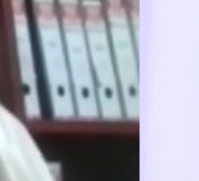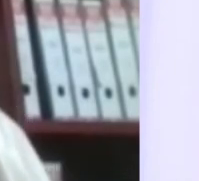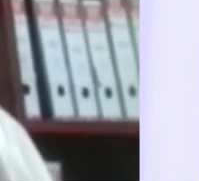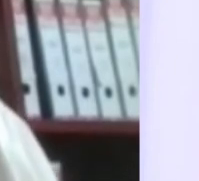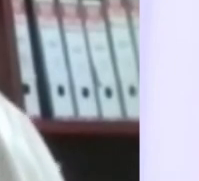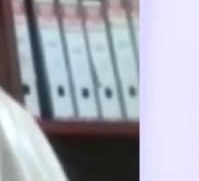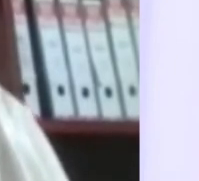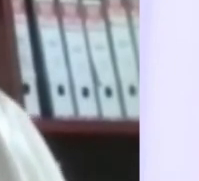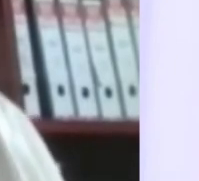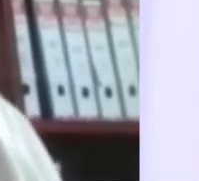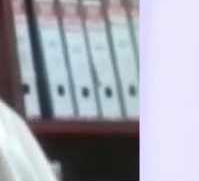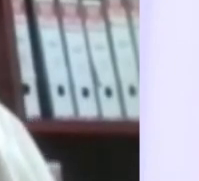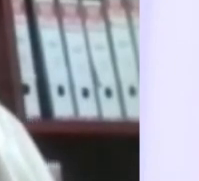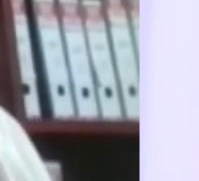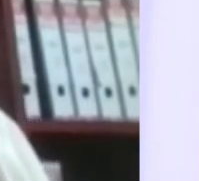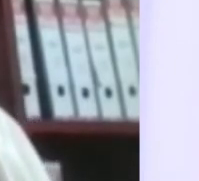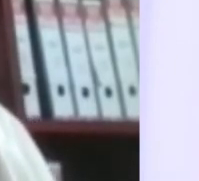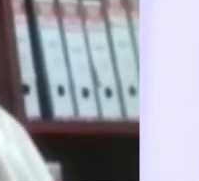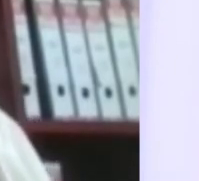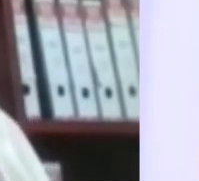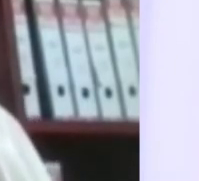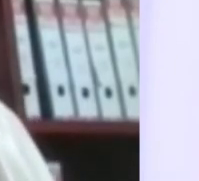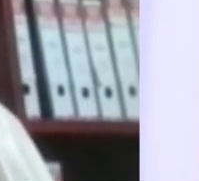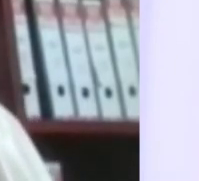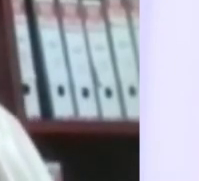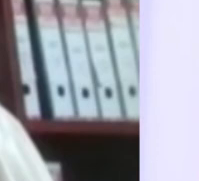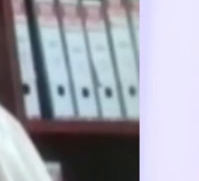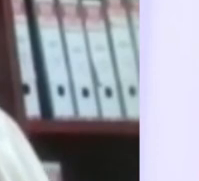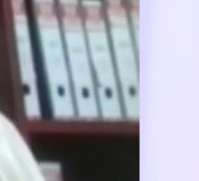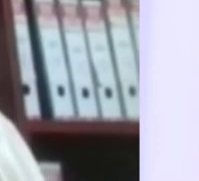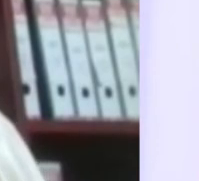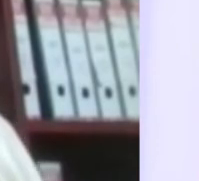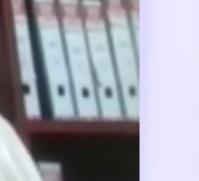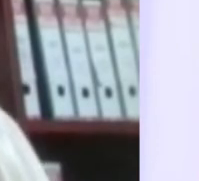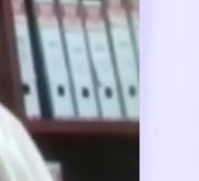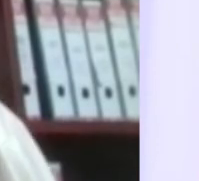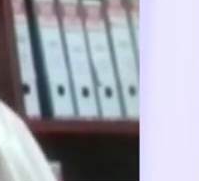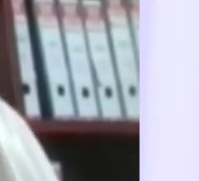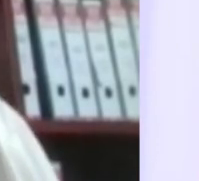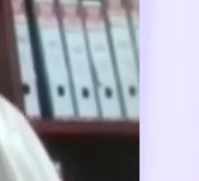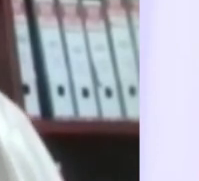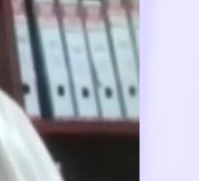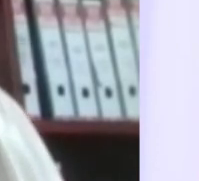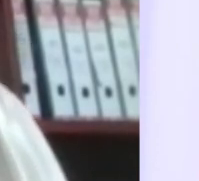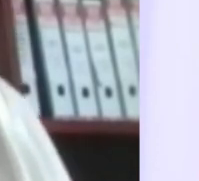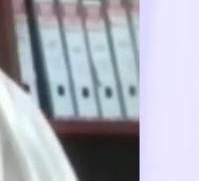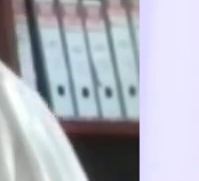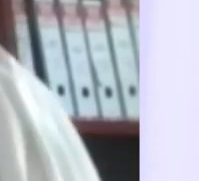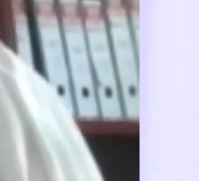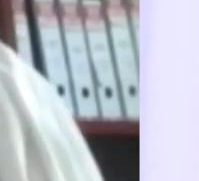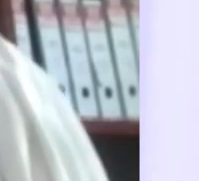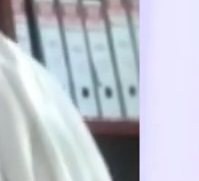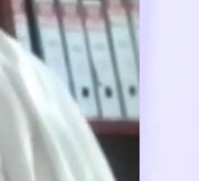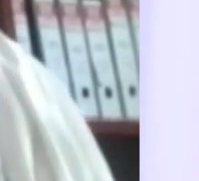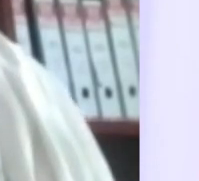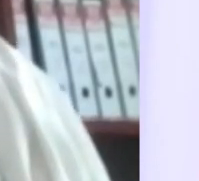en ese proyecto y darlo a conocer a nuestras entidades federadas va a ser nuestro objetivo a partir de hoy. Adelante